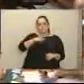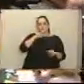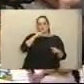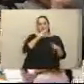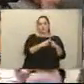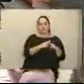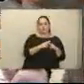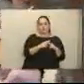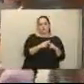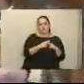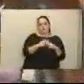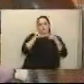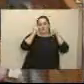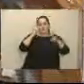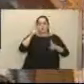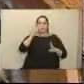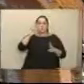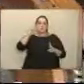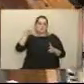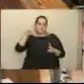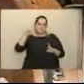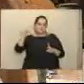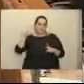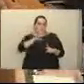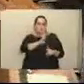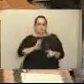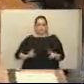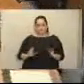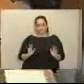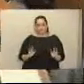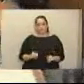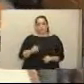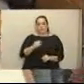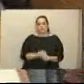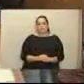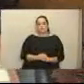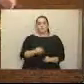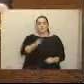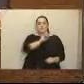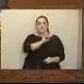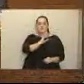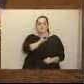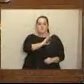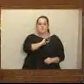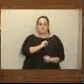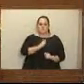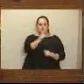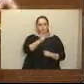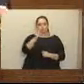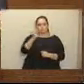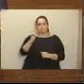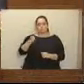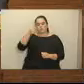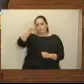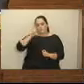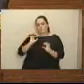caso Villa, de momento. Mientras usted le incorporaba a sus ejecutivas y le otorgaba medallas y honores, que ahora se